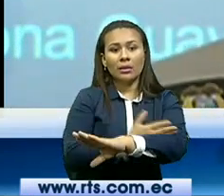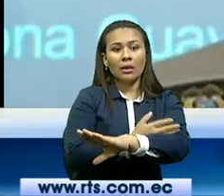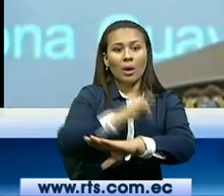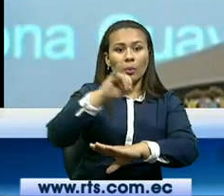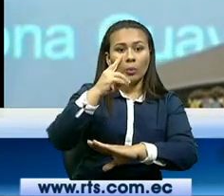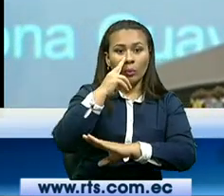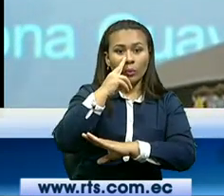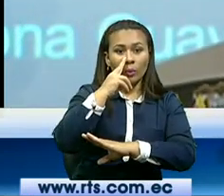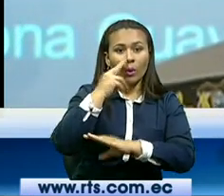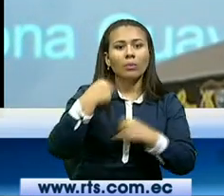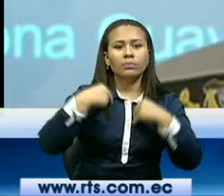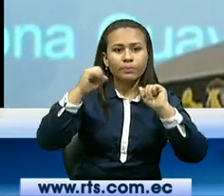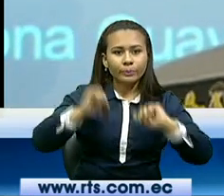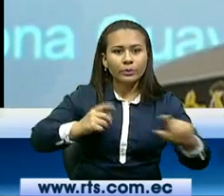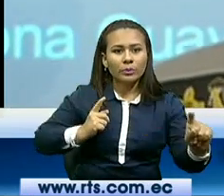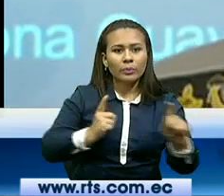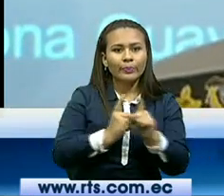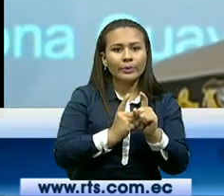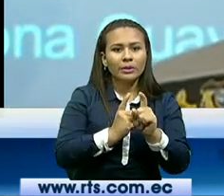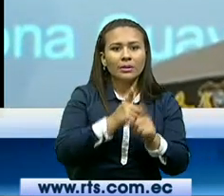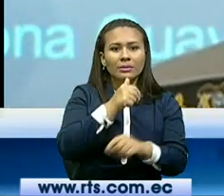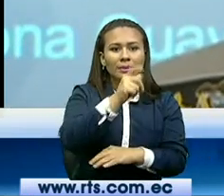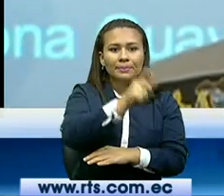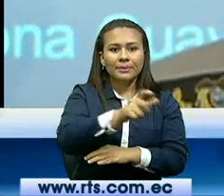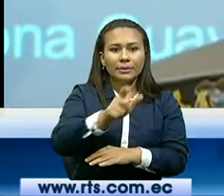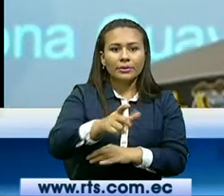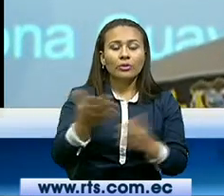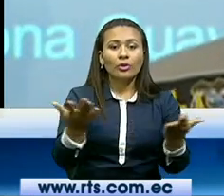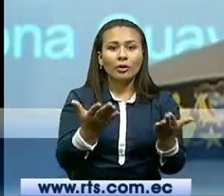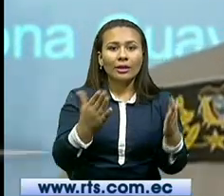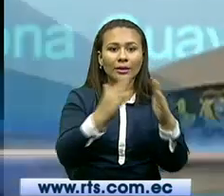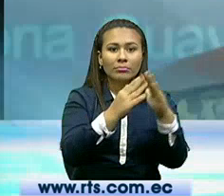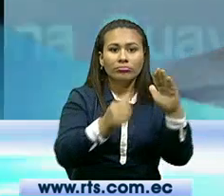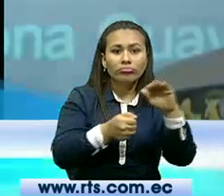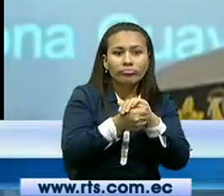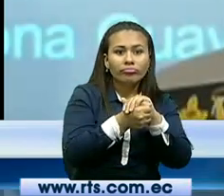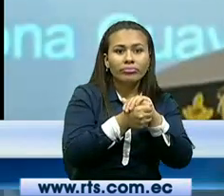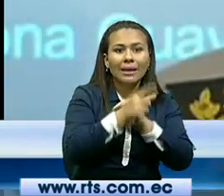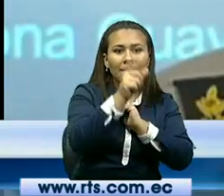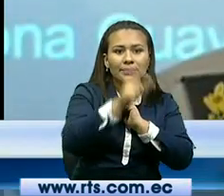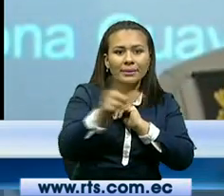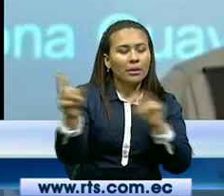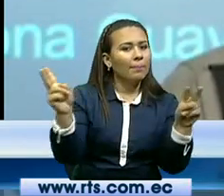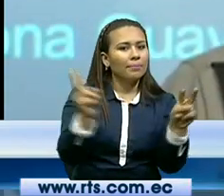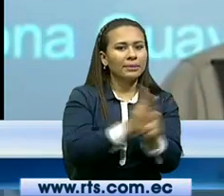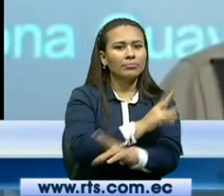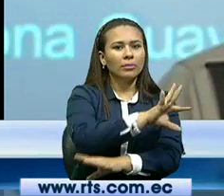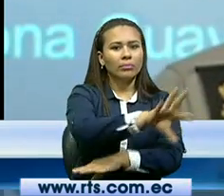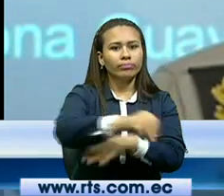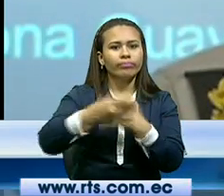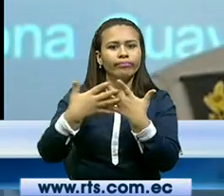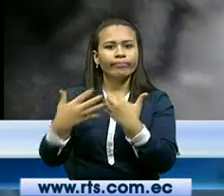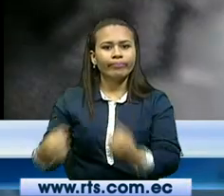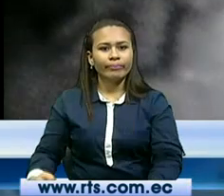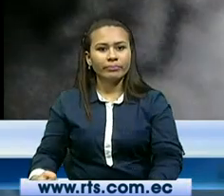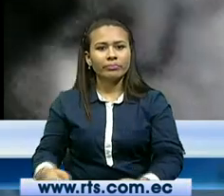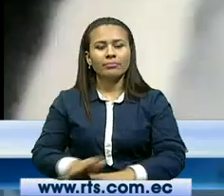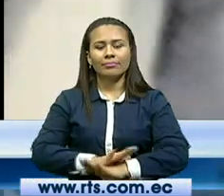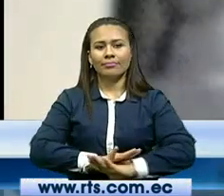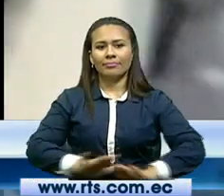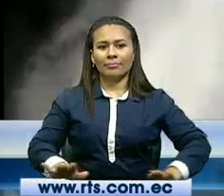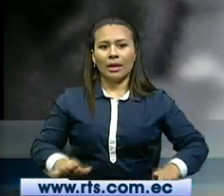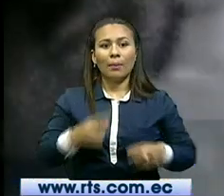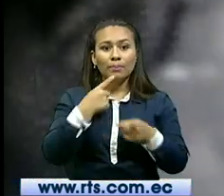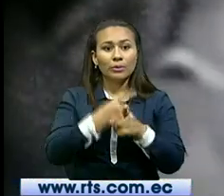es con la finalidad de localizar, ubicar y detener a esta organización delictiva. Es por ello que